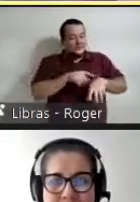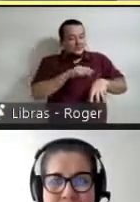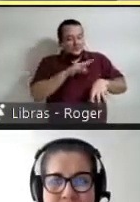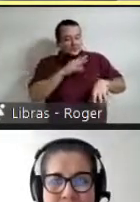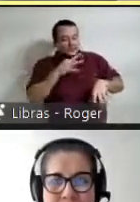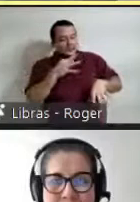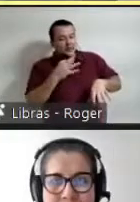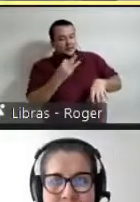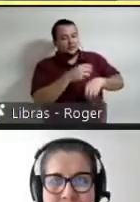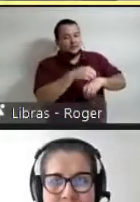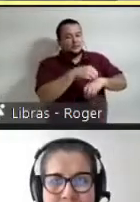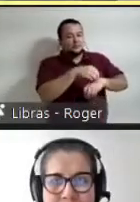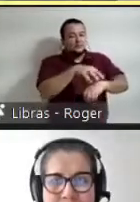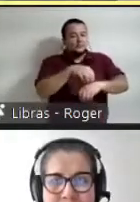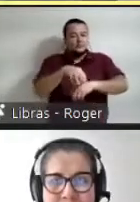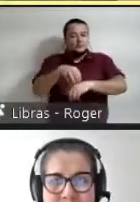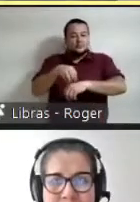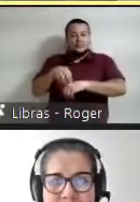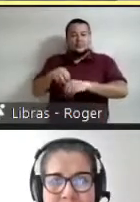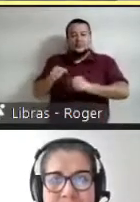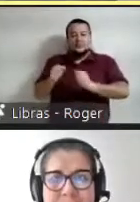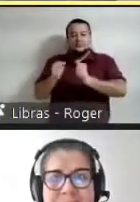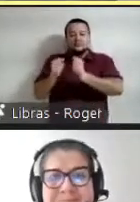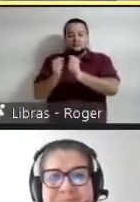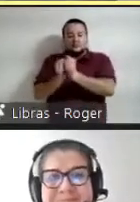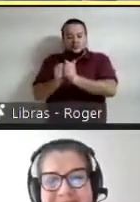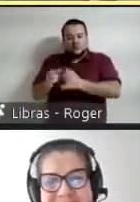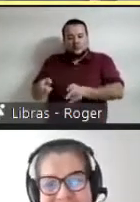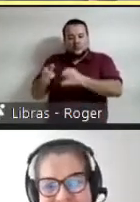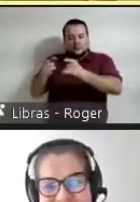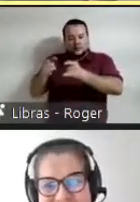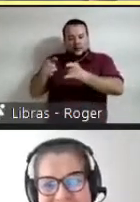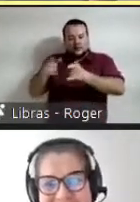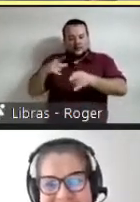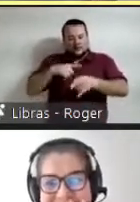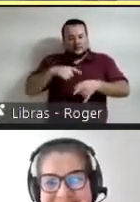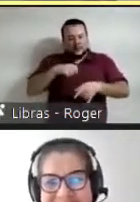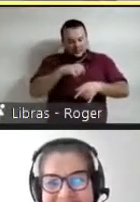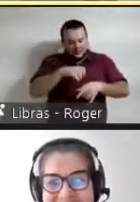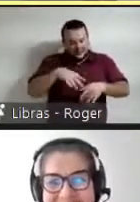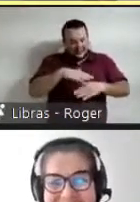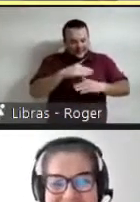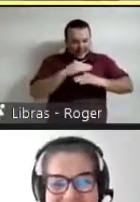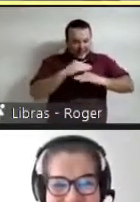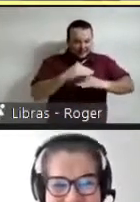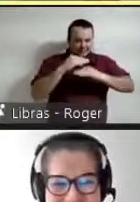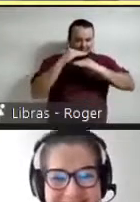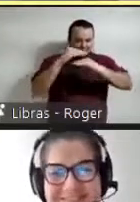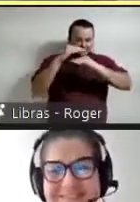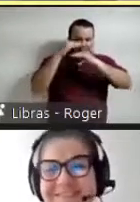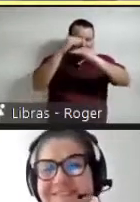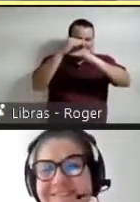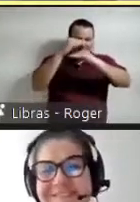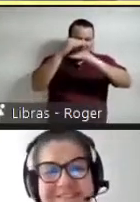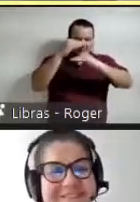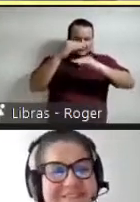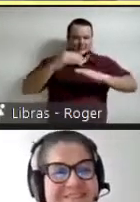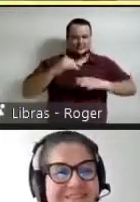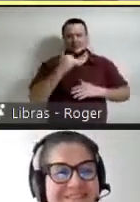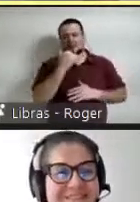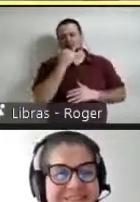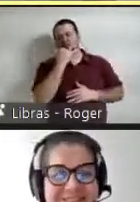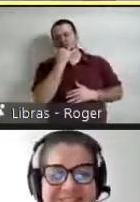capa temporal en convivencia perdonen si me tomé más tiempo muchas gracias